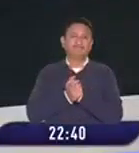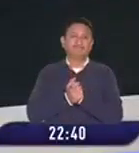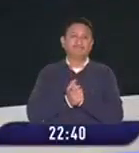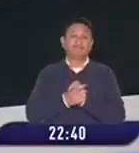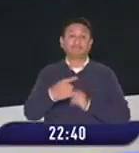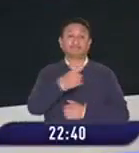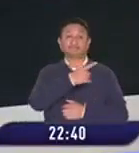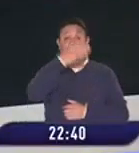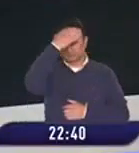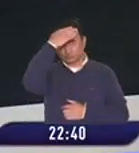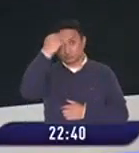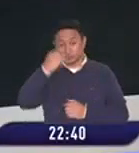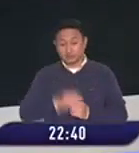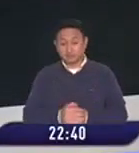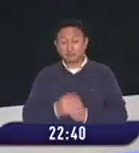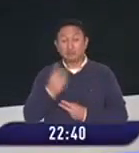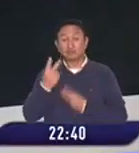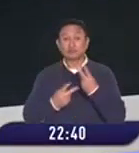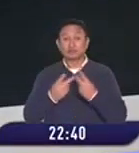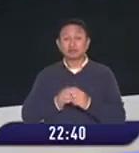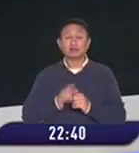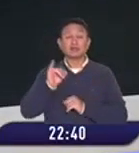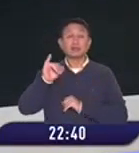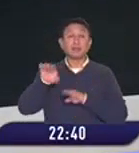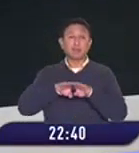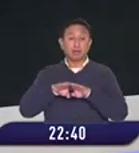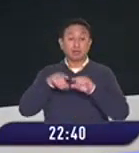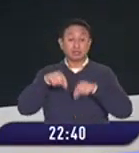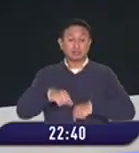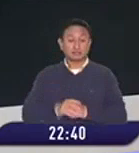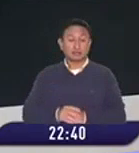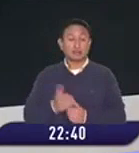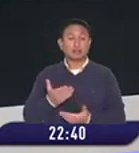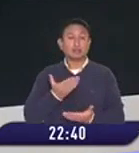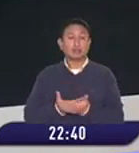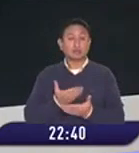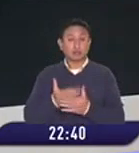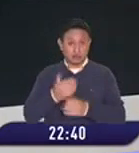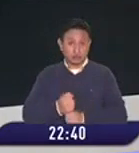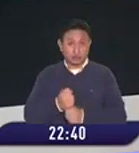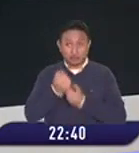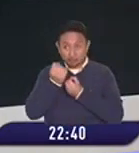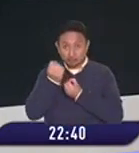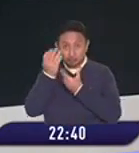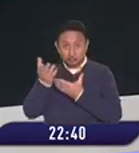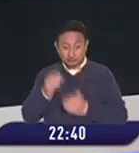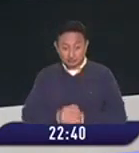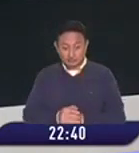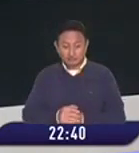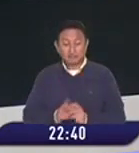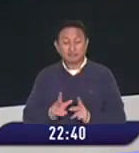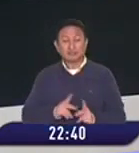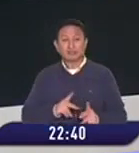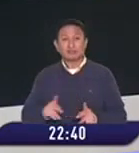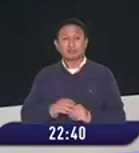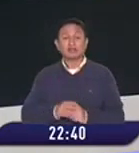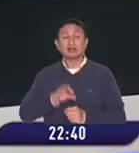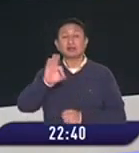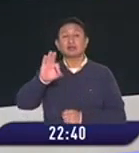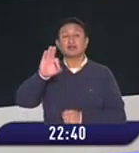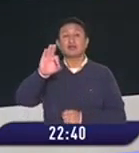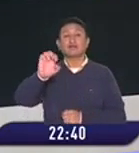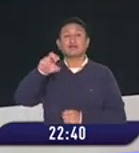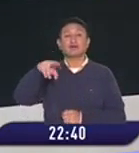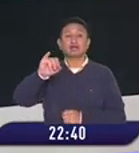Daniel Noboa Singh visitó la provincia de Imbabura, donde dio a conocer su propuesta de seguridad basado en el plan Fénix, con el que